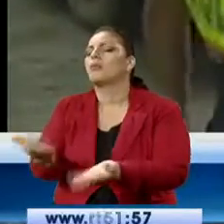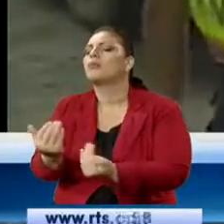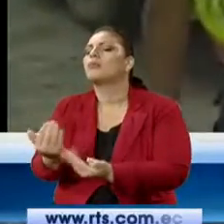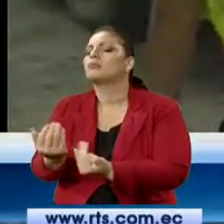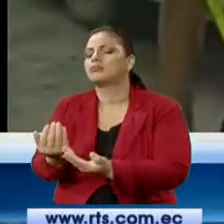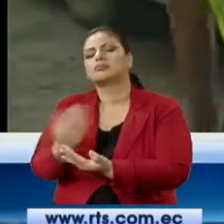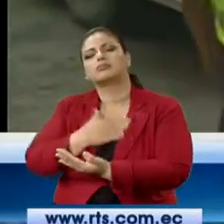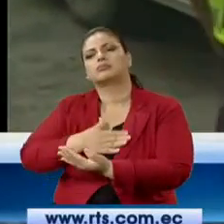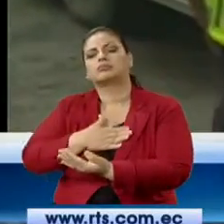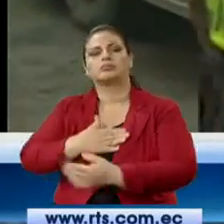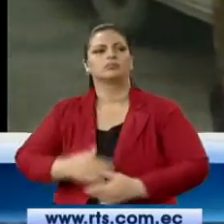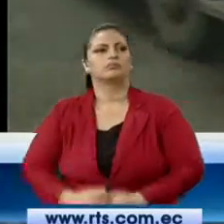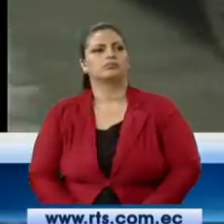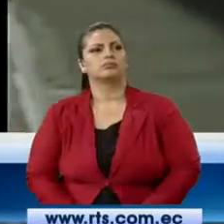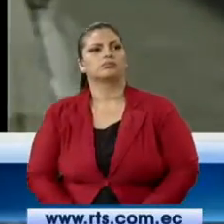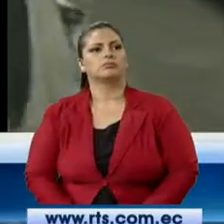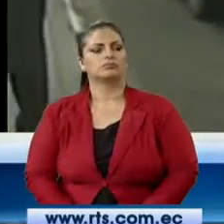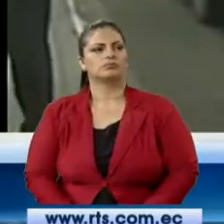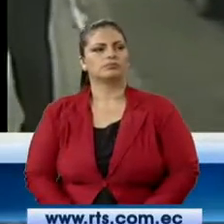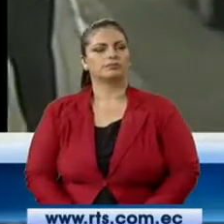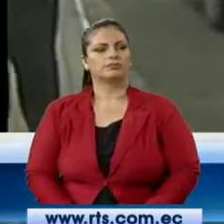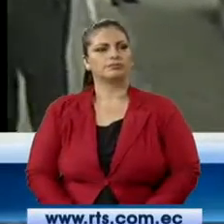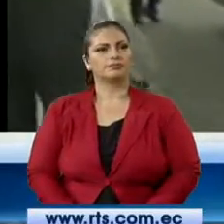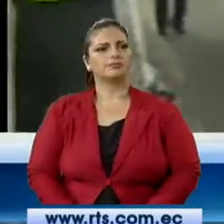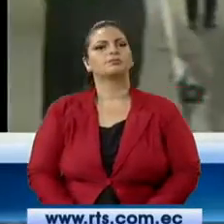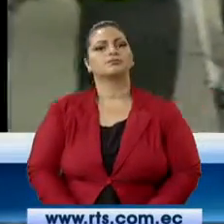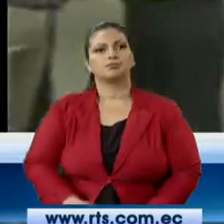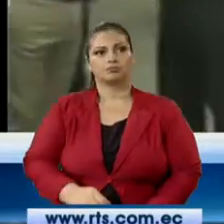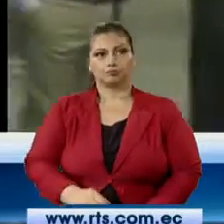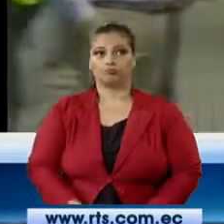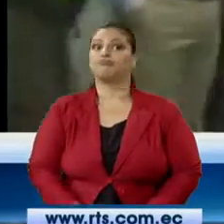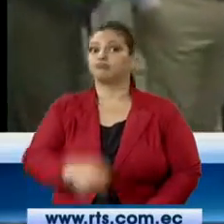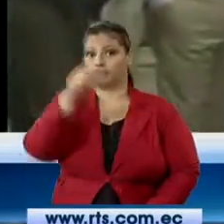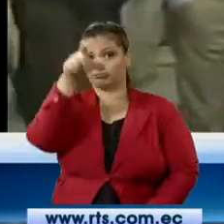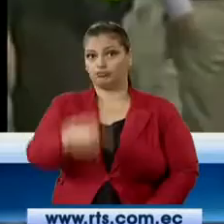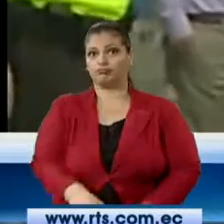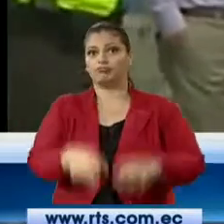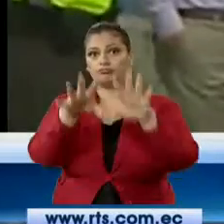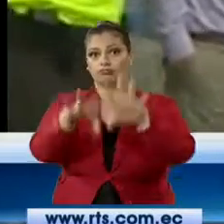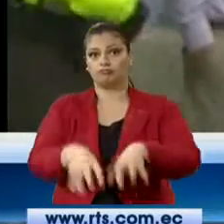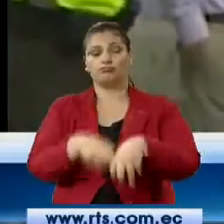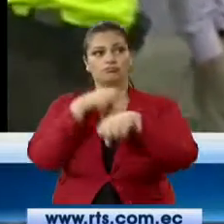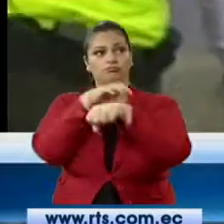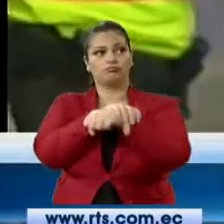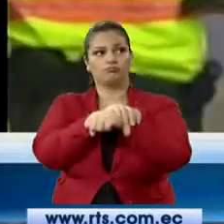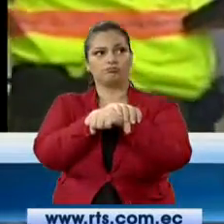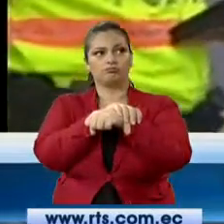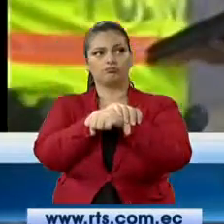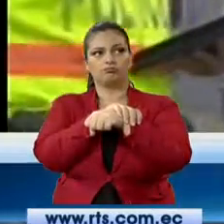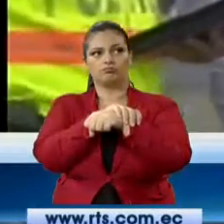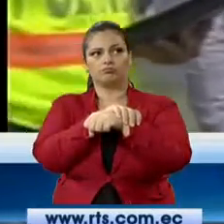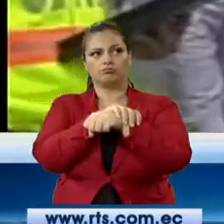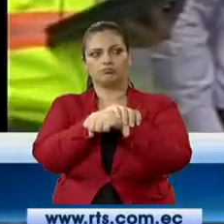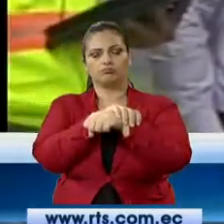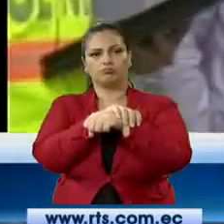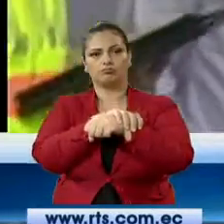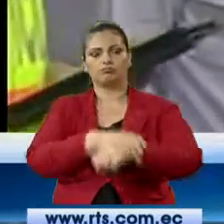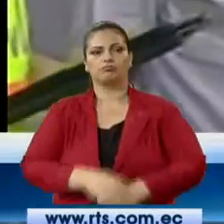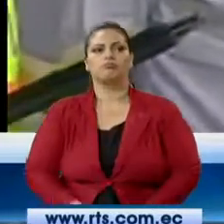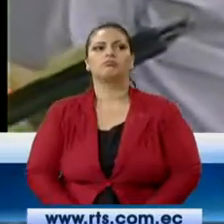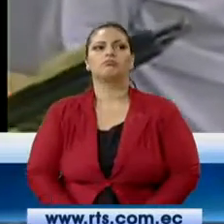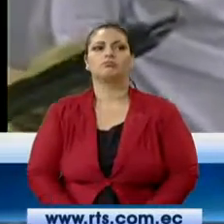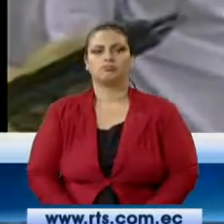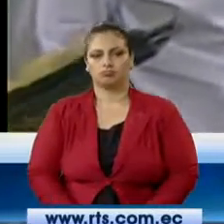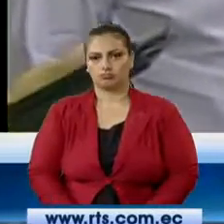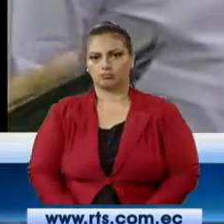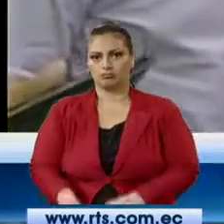esta mañana. Bueno, nosotros tenemos actualmente un detenido que gracias a la herramienta Cigne Móvil arrojó